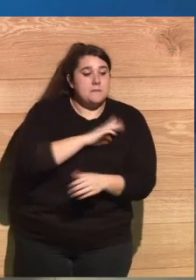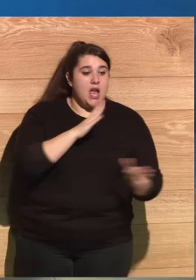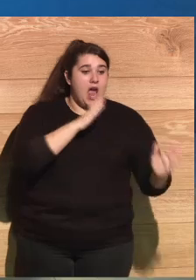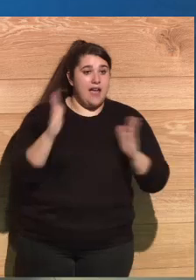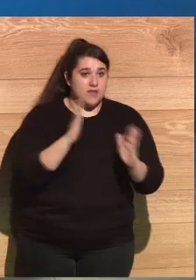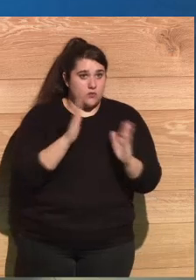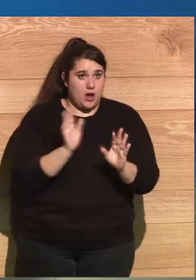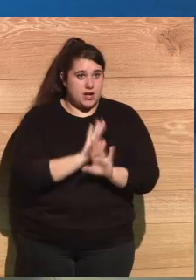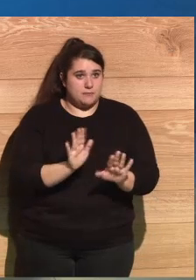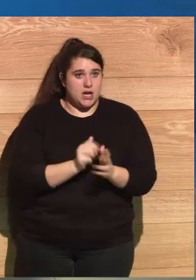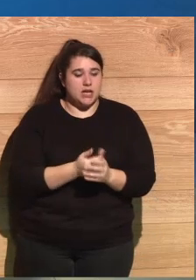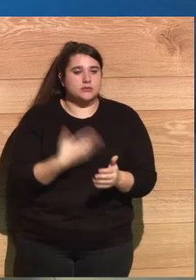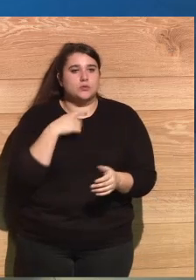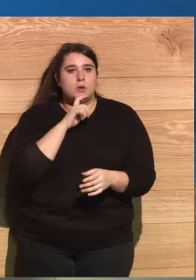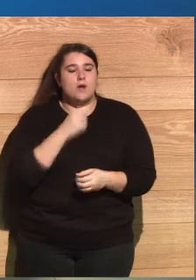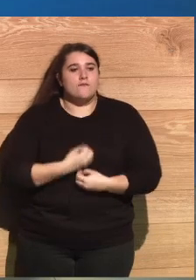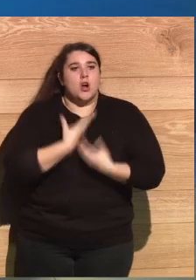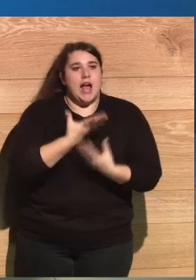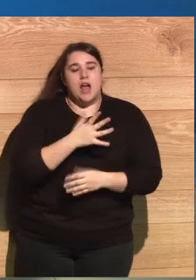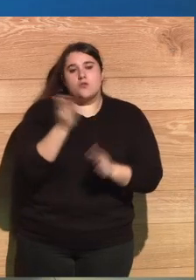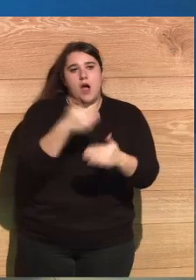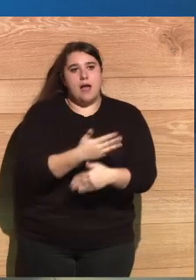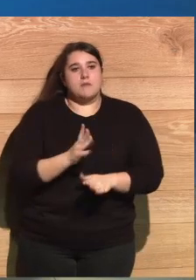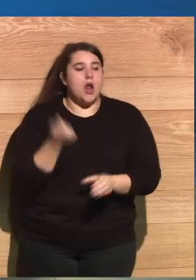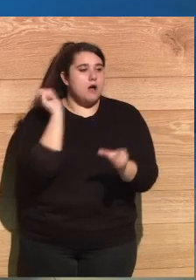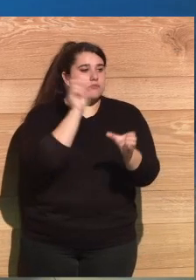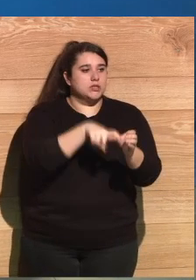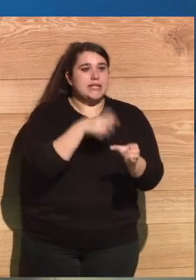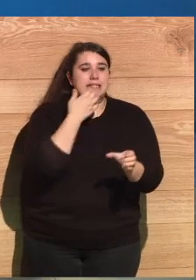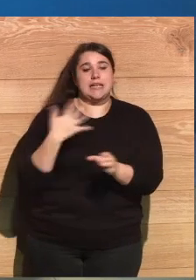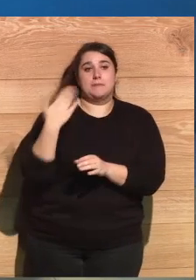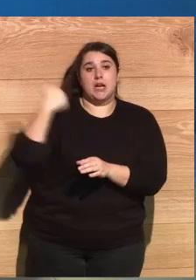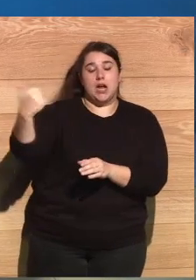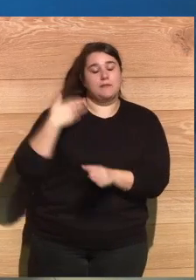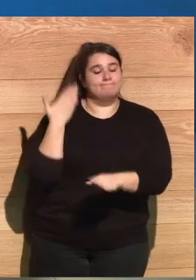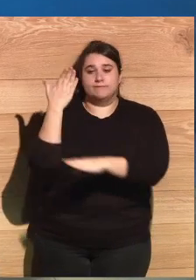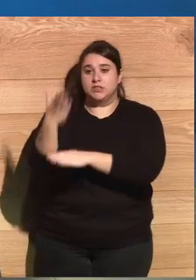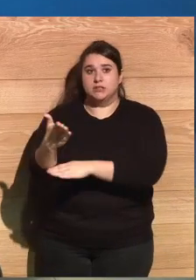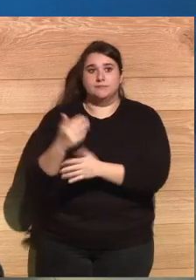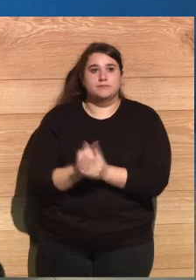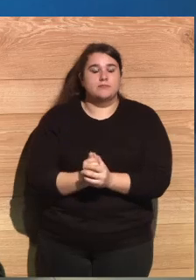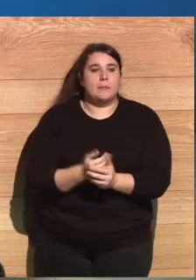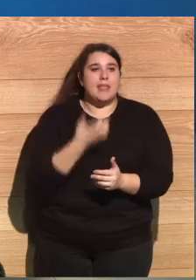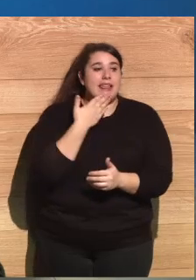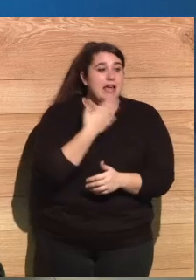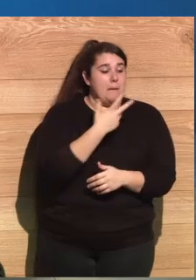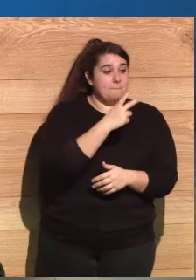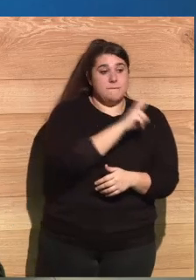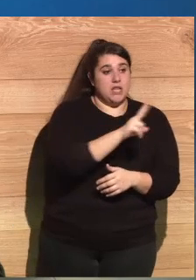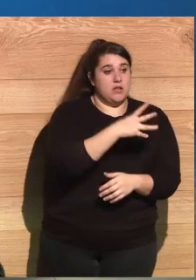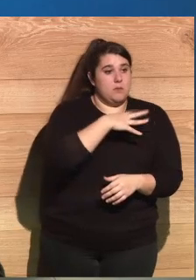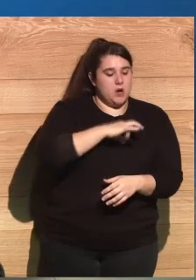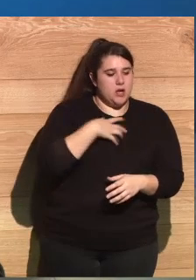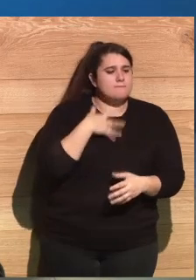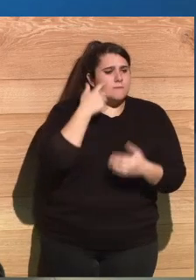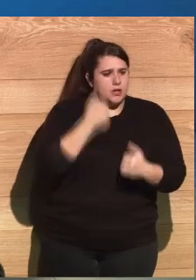gente que no tiene una especial vocación, pero se ha apuntado y cuando les llaman se van. Te pueden llamar con 22 años y en buen